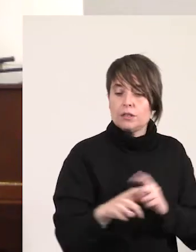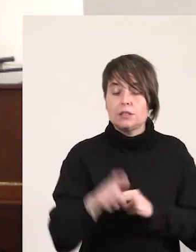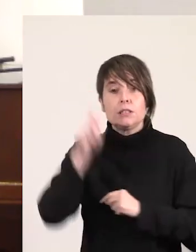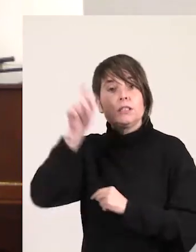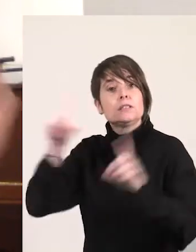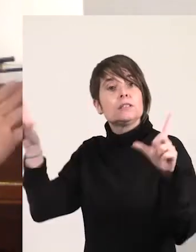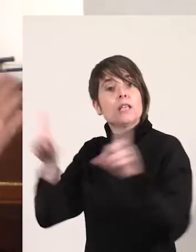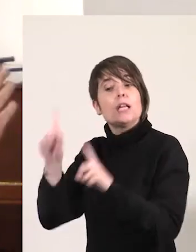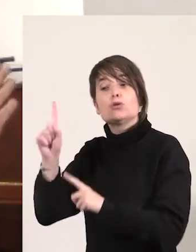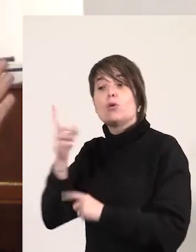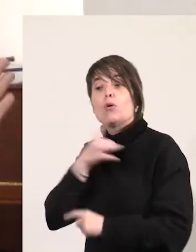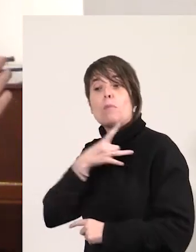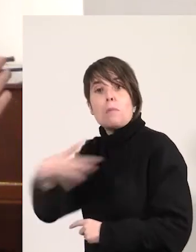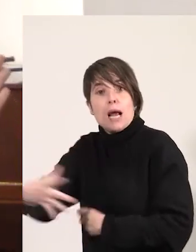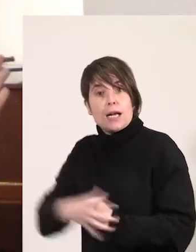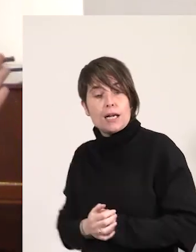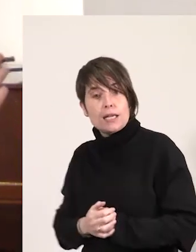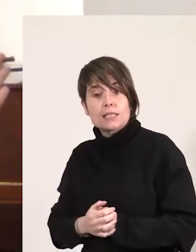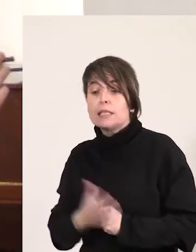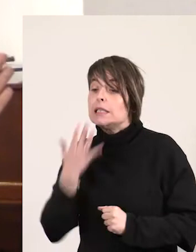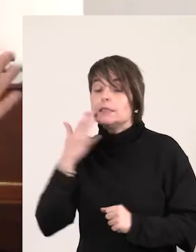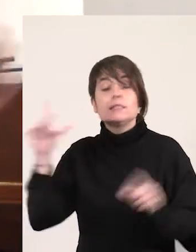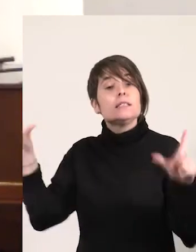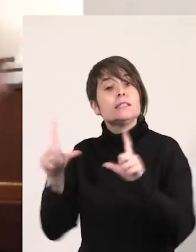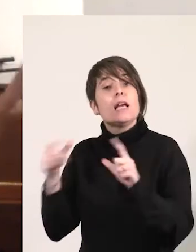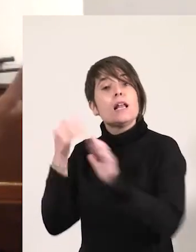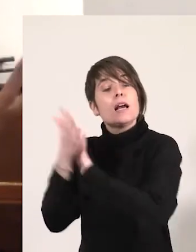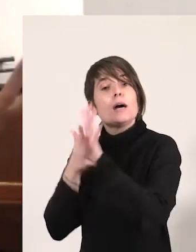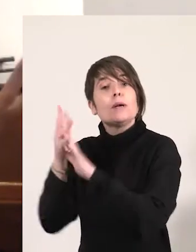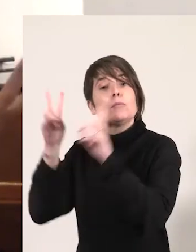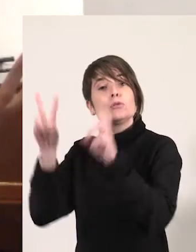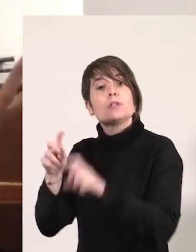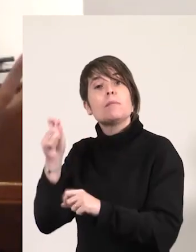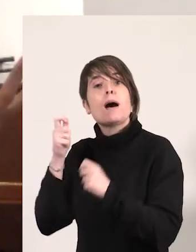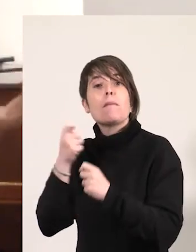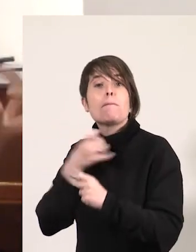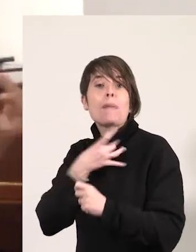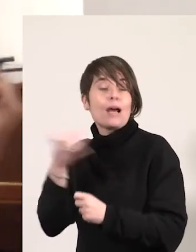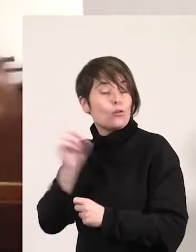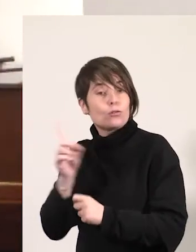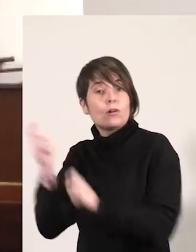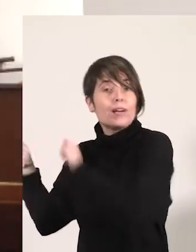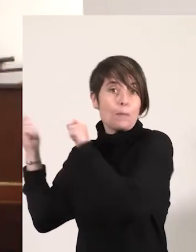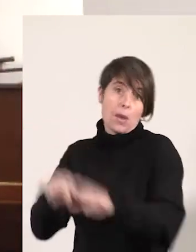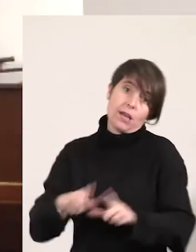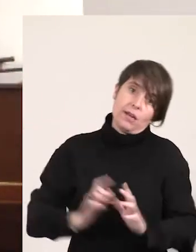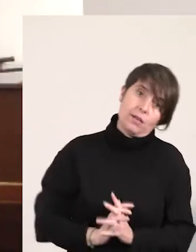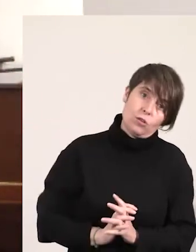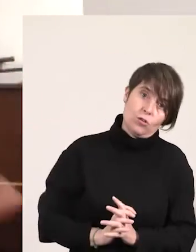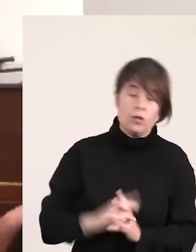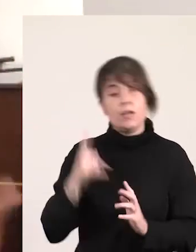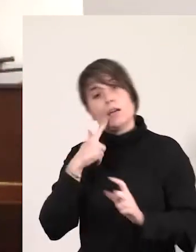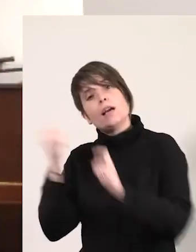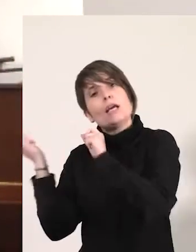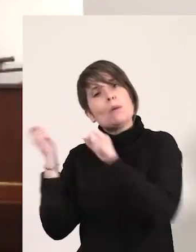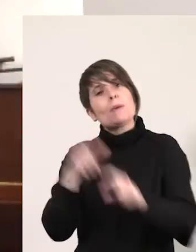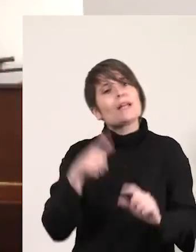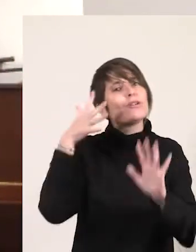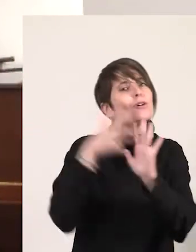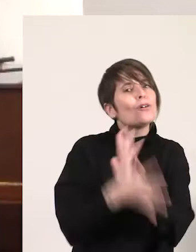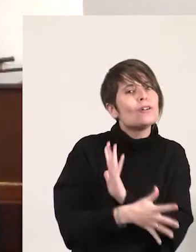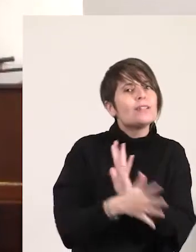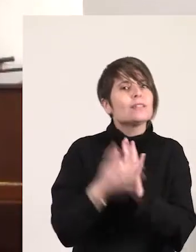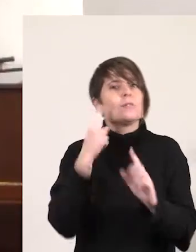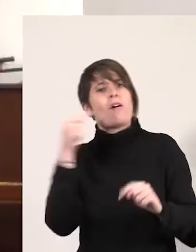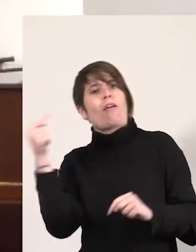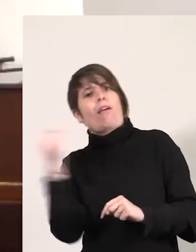diversos. Y en la tele solo veo a personas blancas. Y cuando se habla de personas que no son blancas, siempre es leído desde la inmigración. Y cuando se habla de la inmigración,